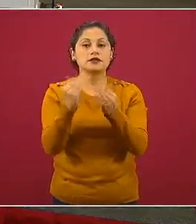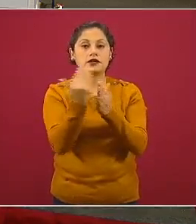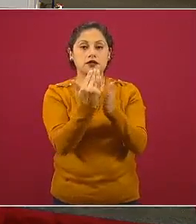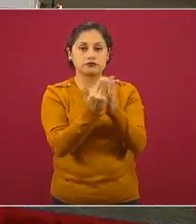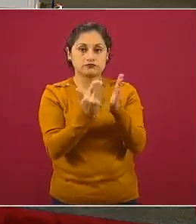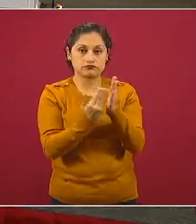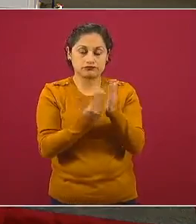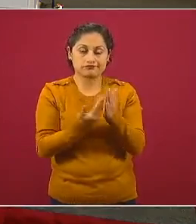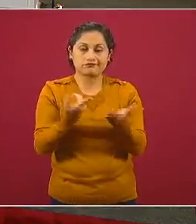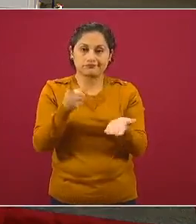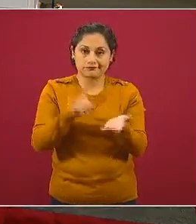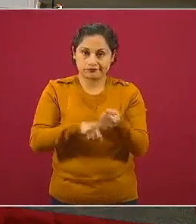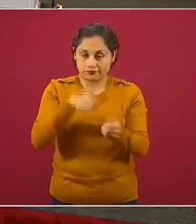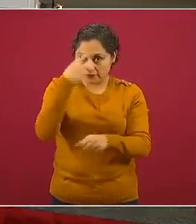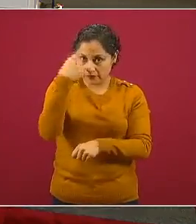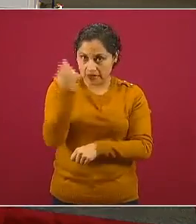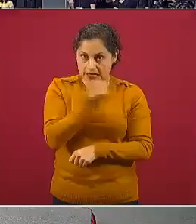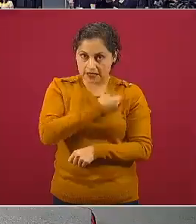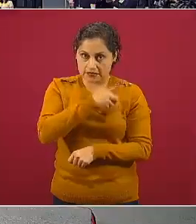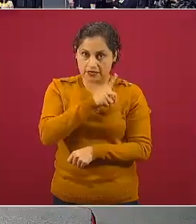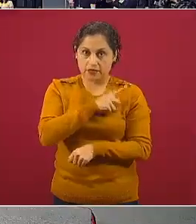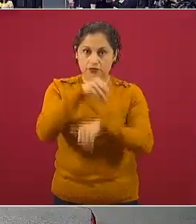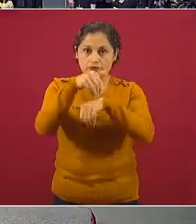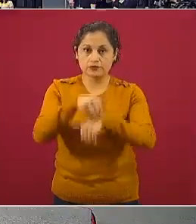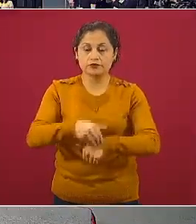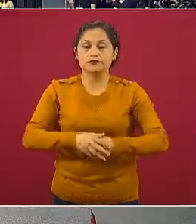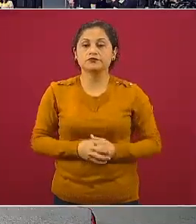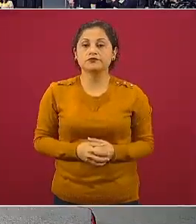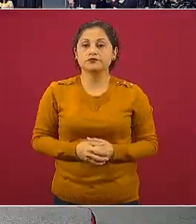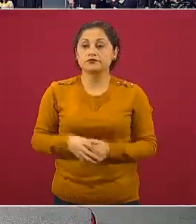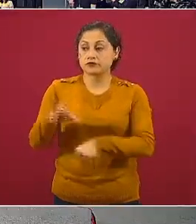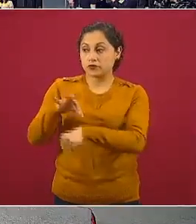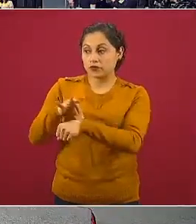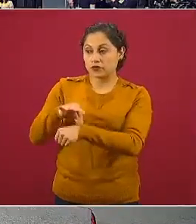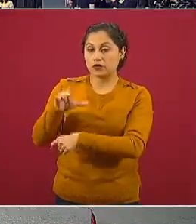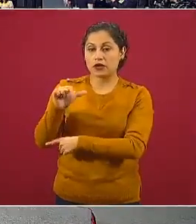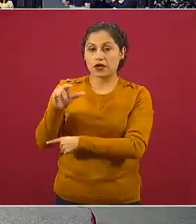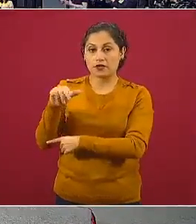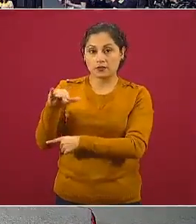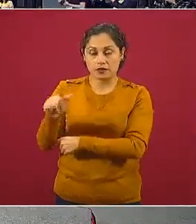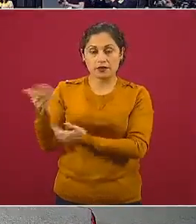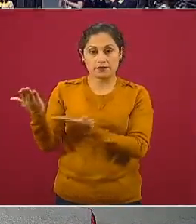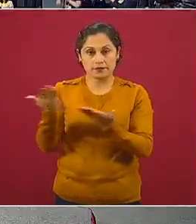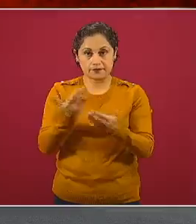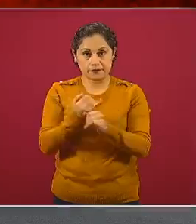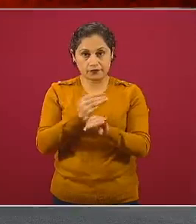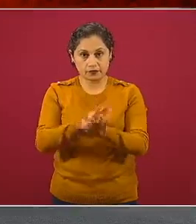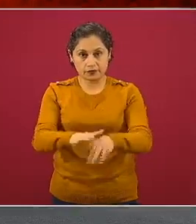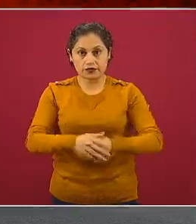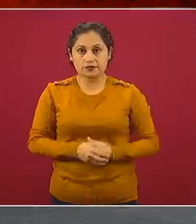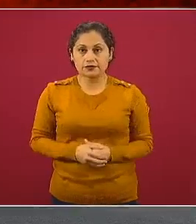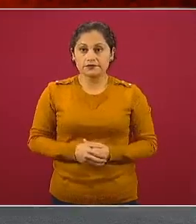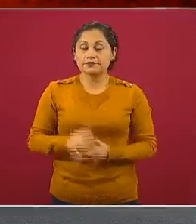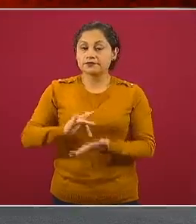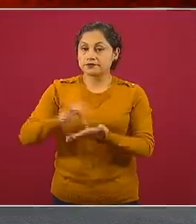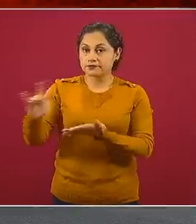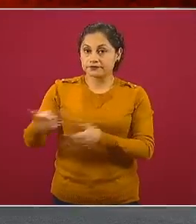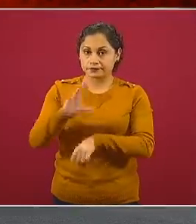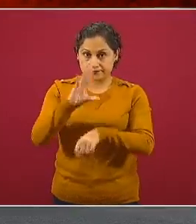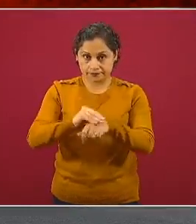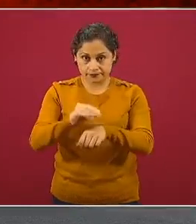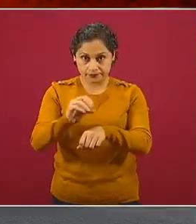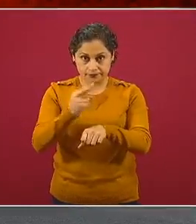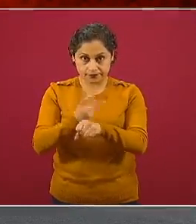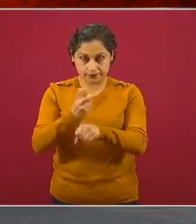el punto de vista de salud. Doctor Salomía, le pido si nos presenta el informe técnico. Muchas gracias, señor subsecretario. Con el permiso de